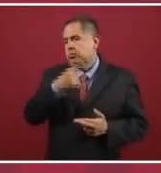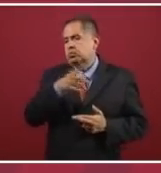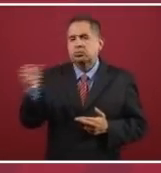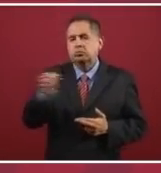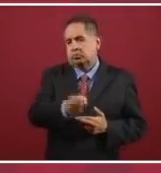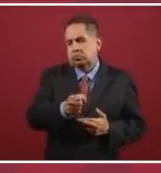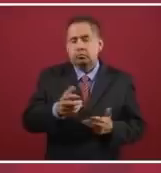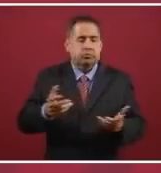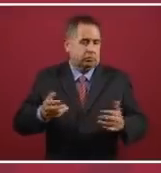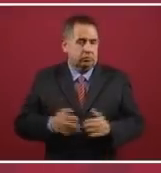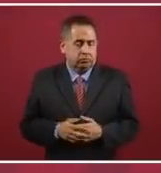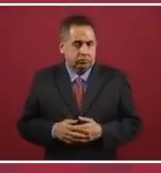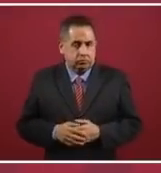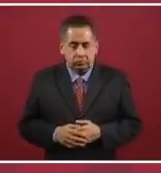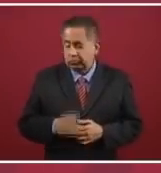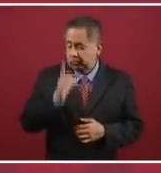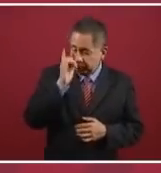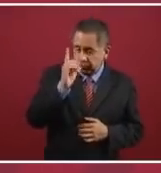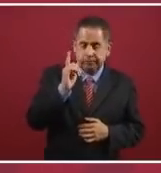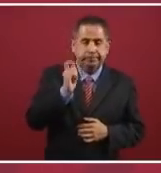Ahora, lo mejor de todo